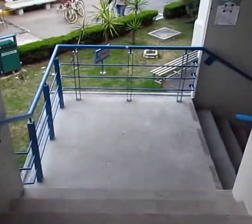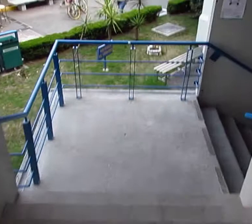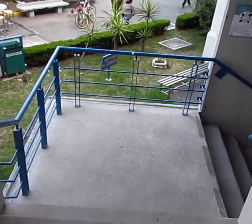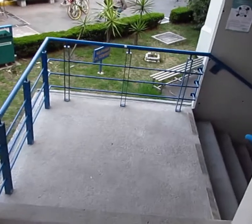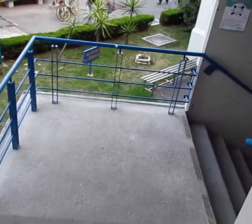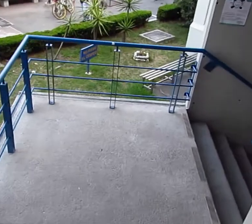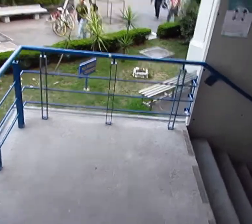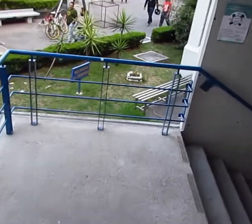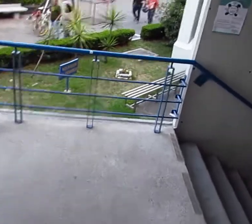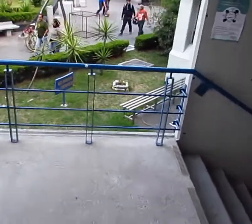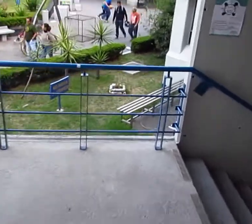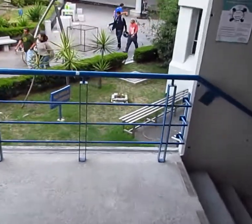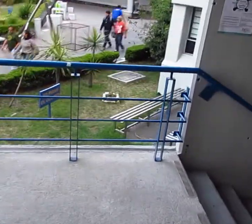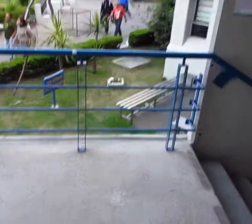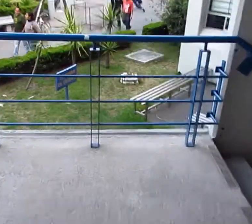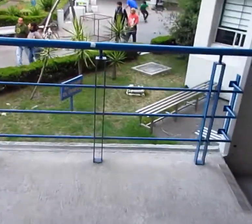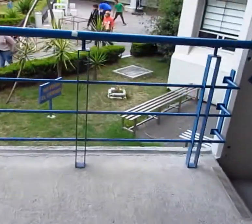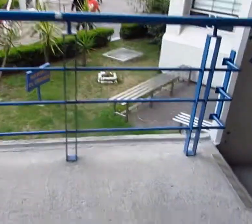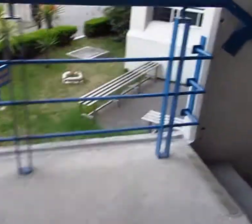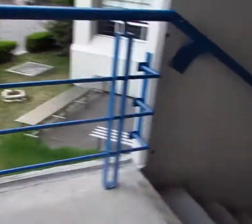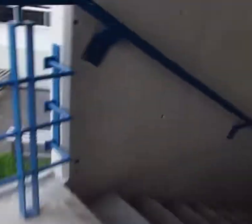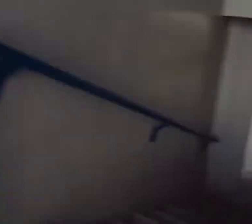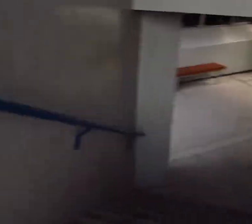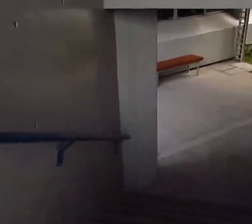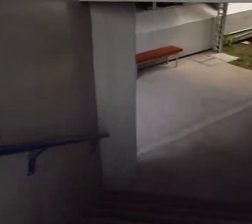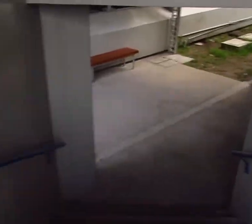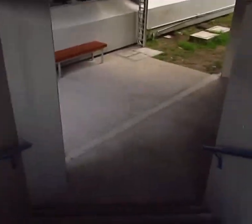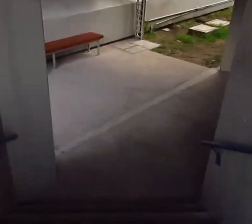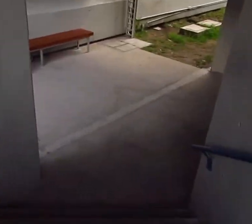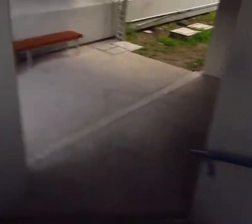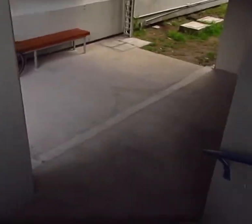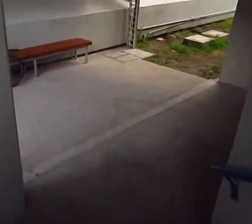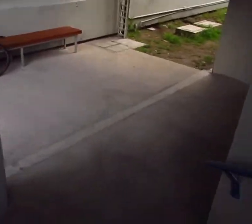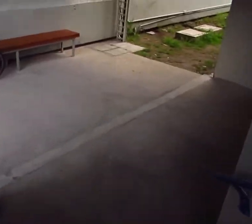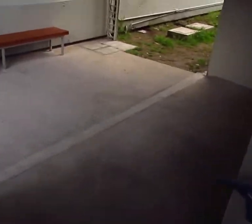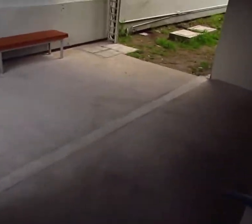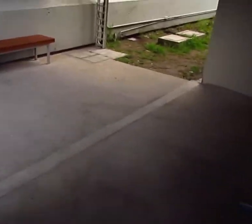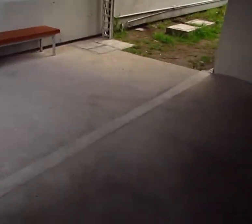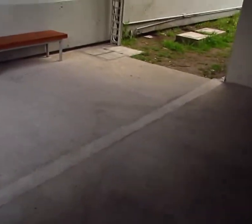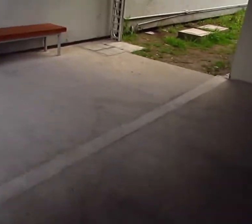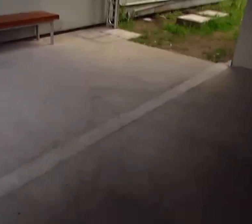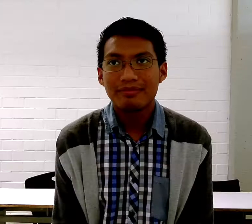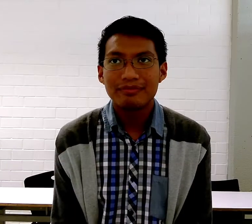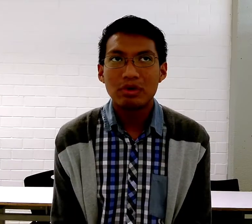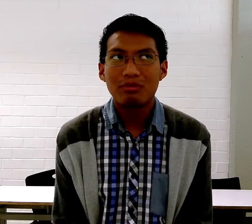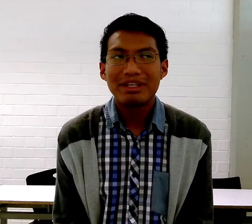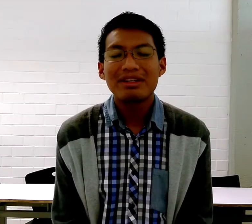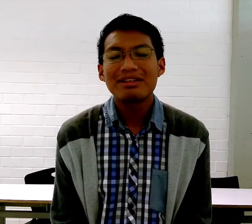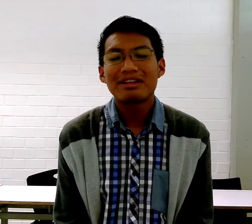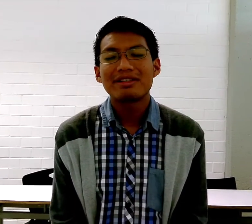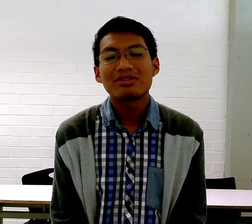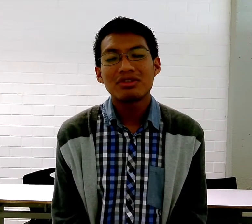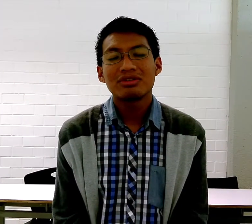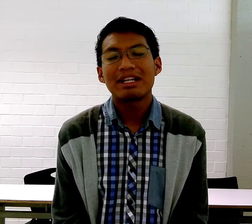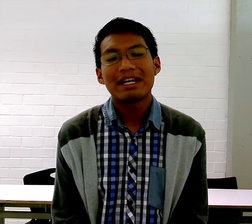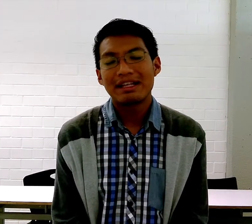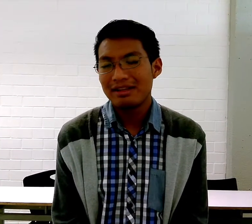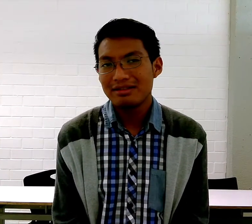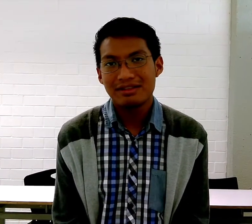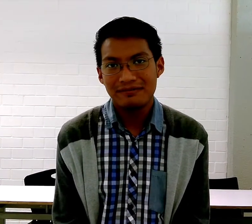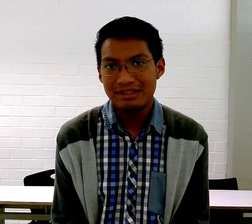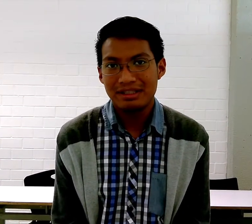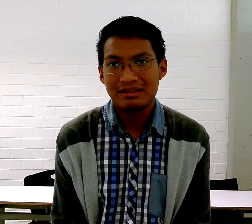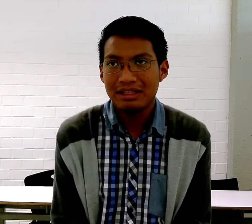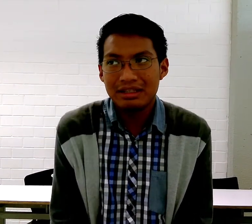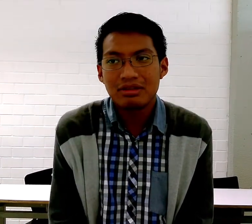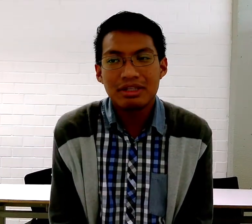Entonces, al ir en aumento, pues, nos solicitan, nos requieren mayor atención o mayor intervención de calidad